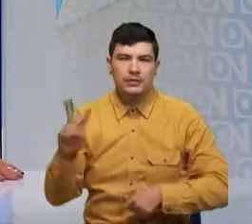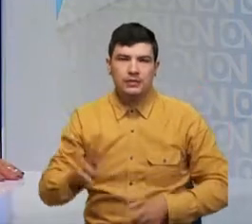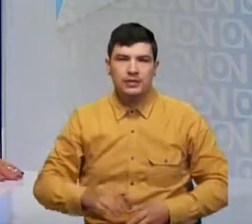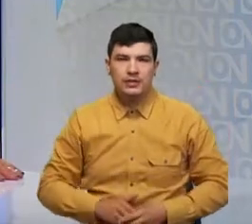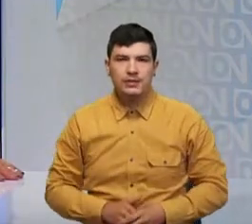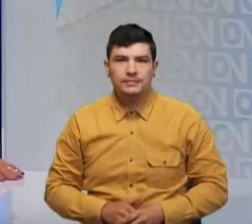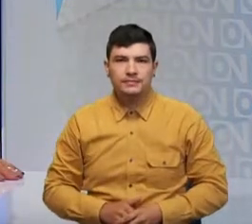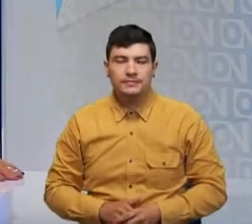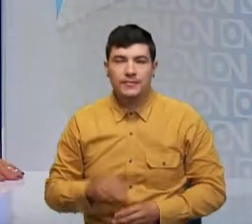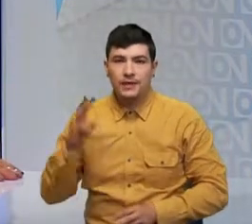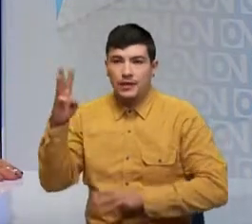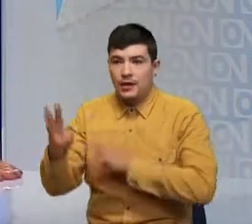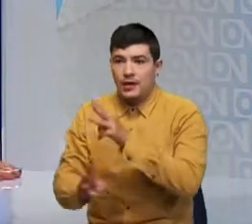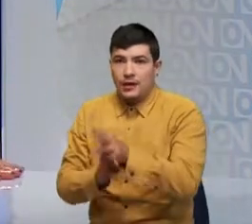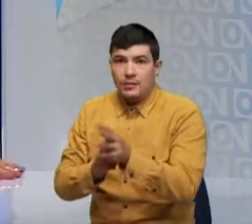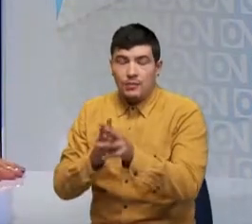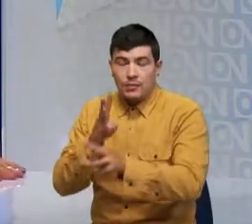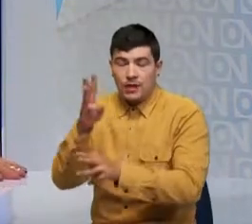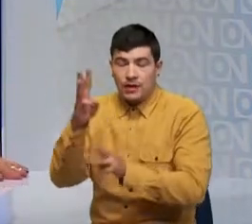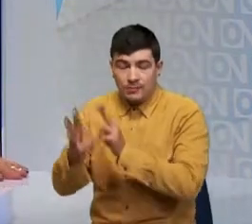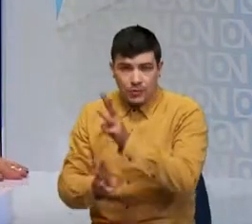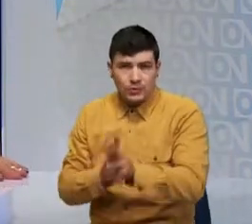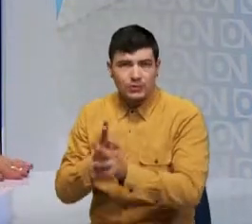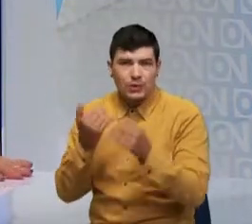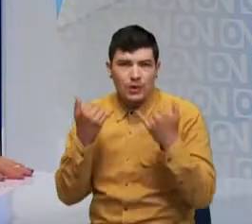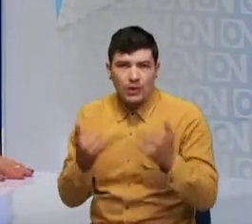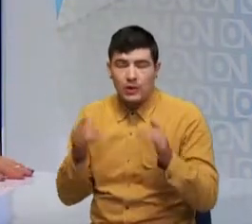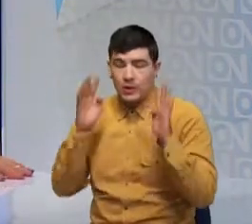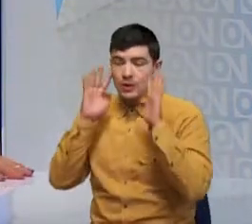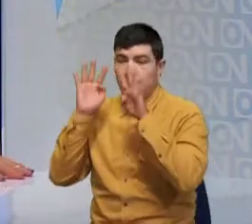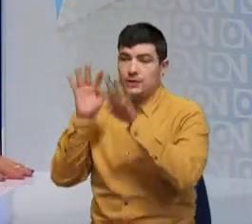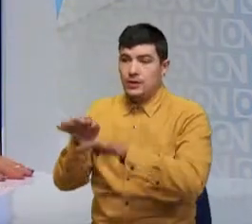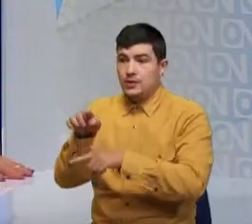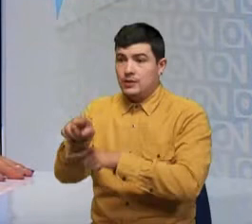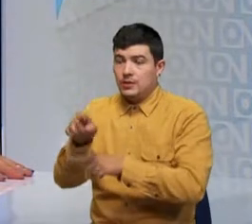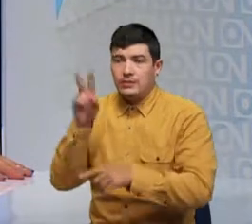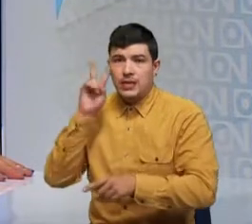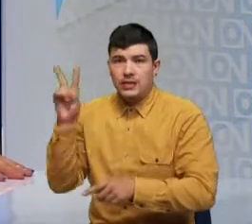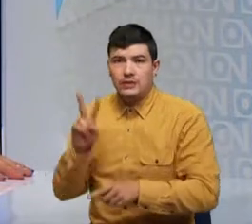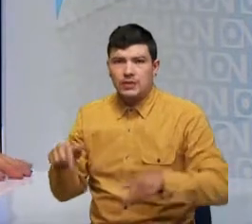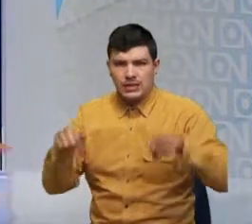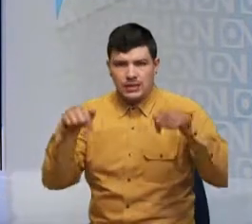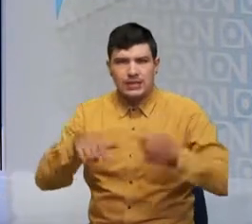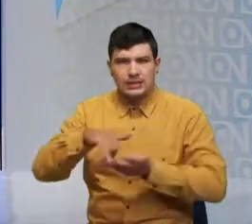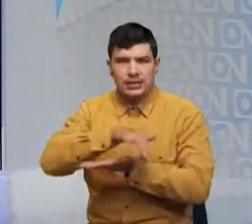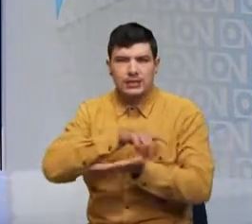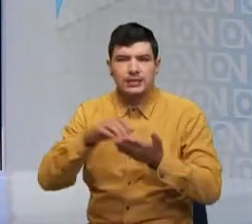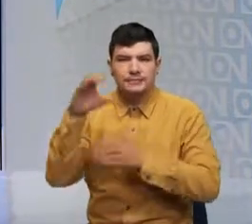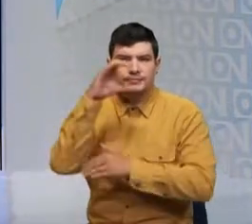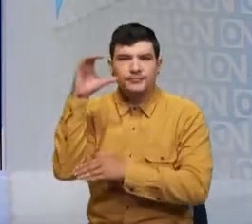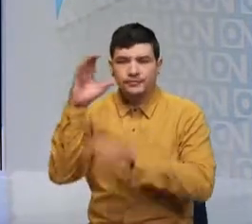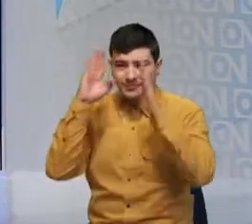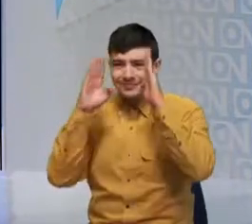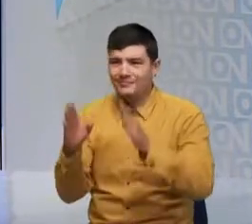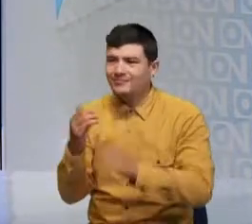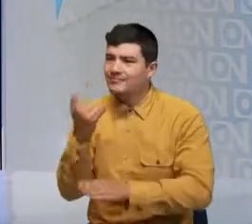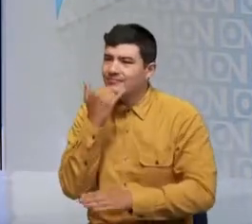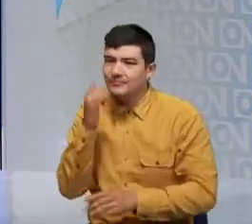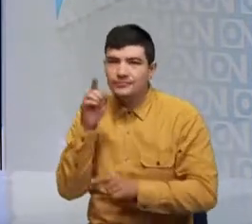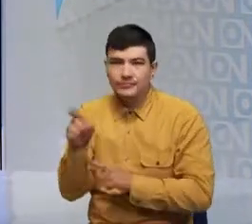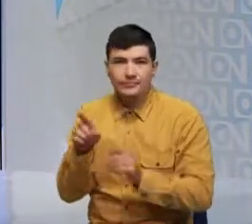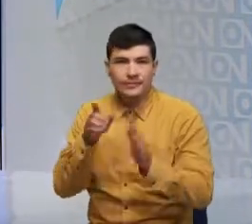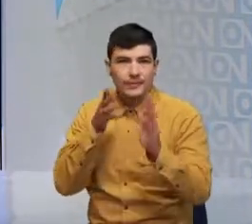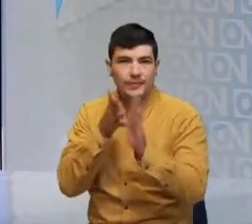el mundo nuevamente hoy pone los ojos en venezuela desde aquí también estaremos muy atentos al desarrollo de esta información y por supuesto más adelante